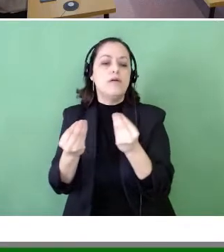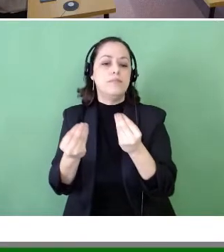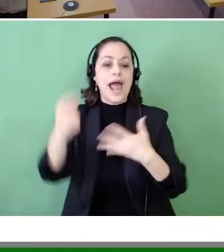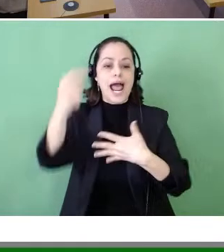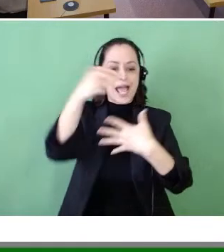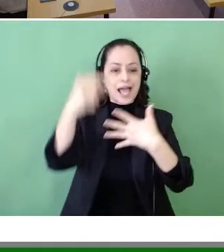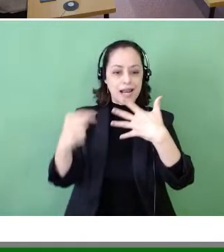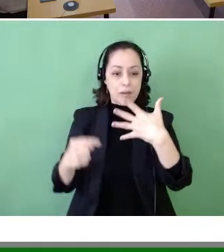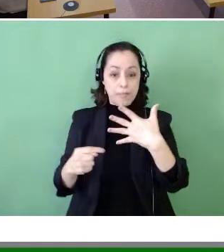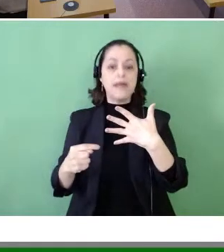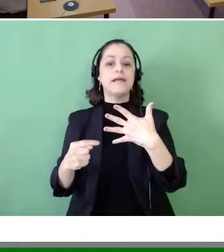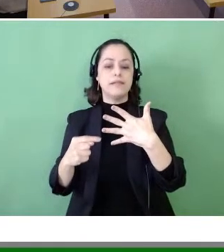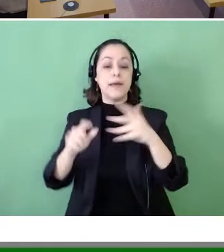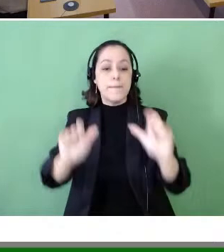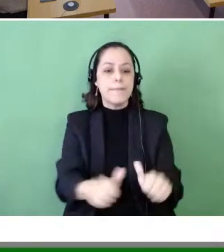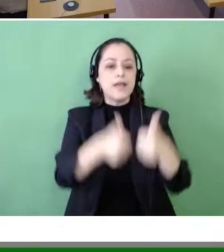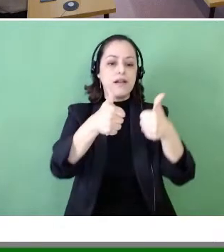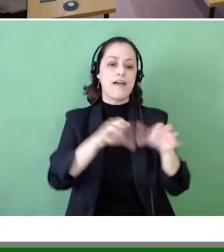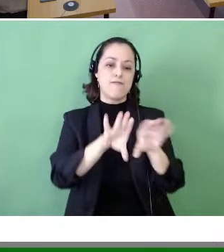de intérpretes.